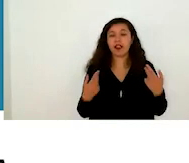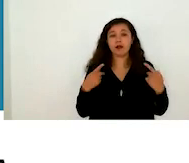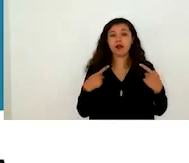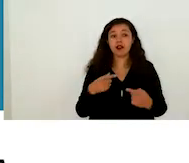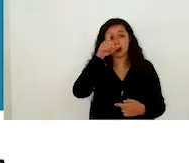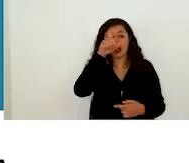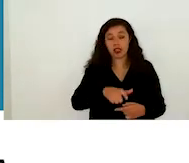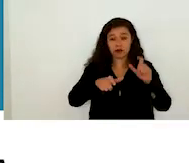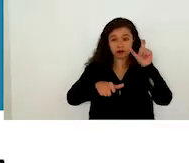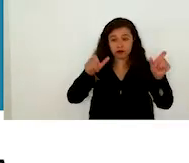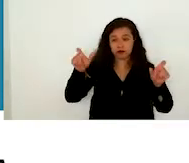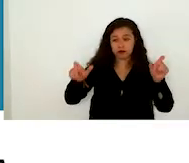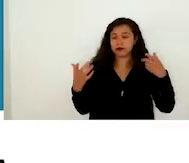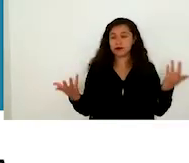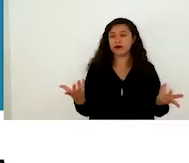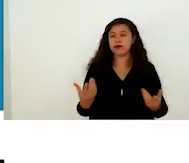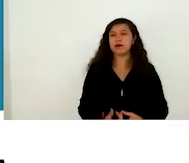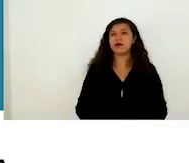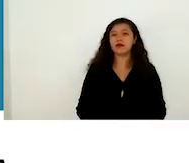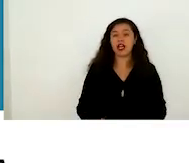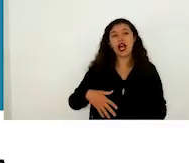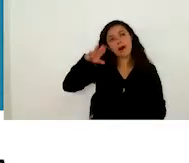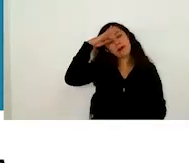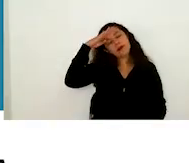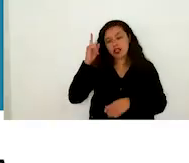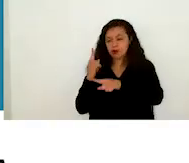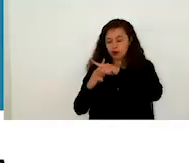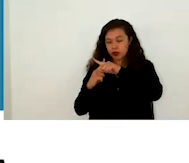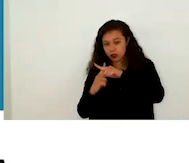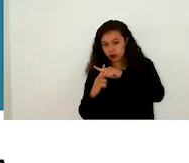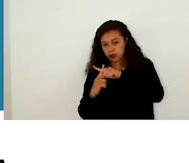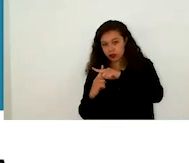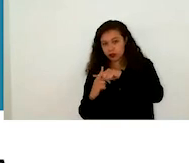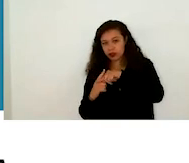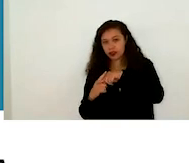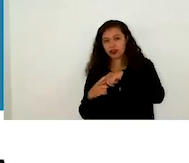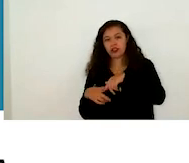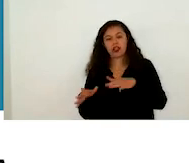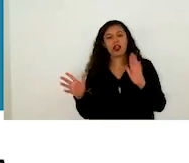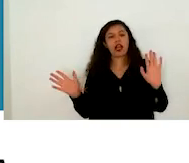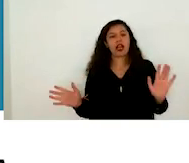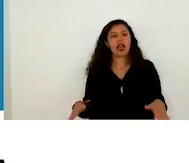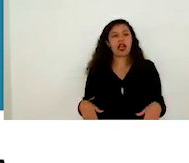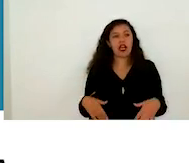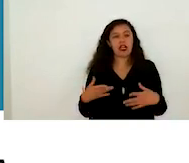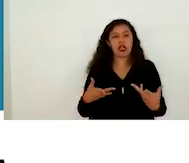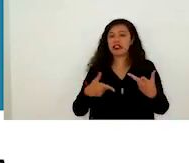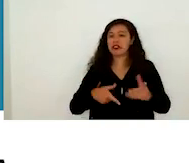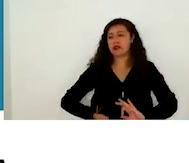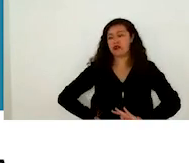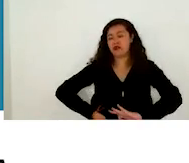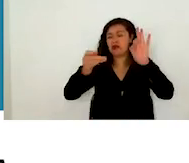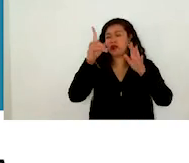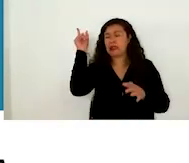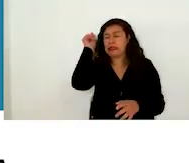tiene digamos que una mente positiva y siempre o sin la más negra adversidad siempre va a haber cosas